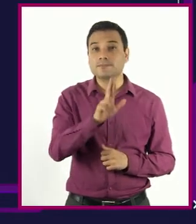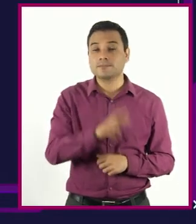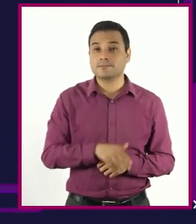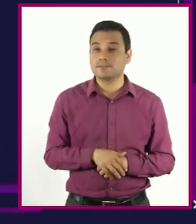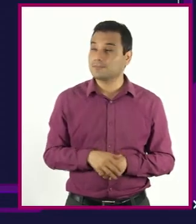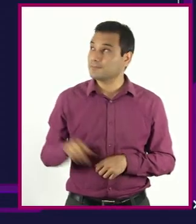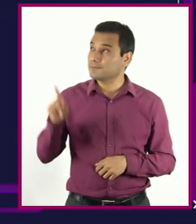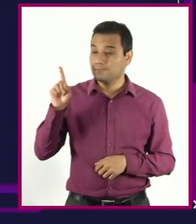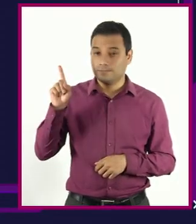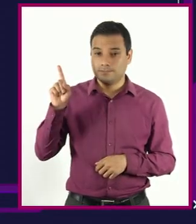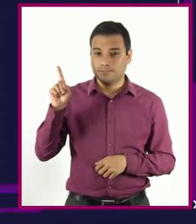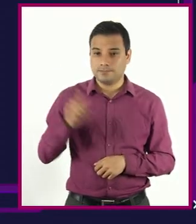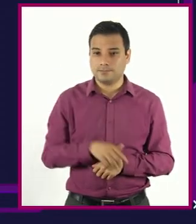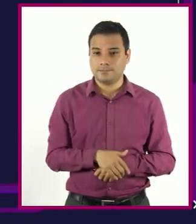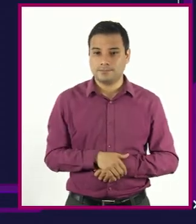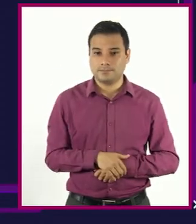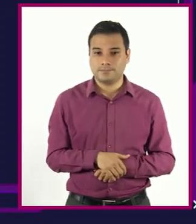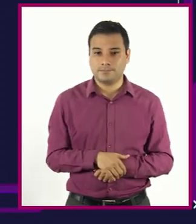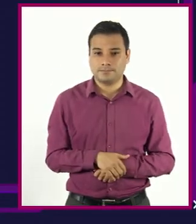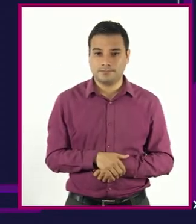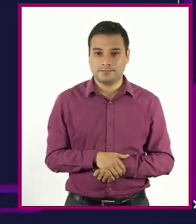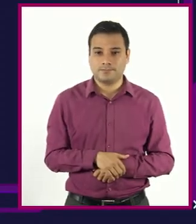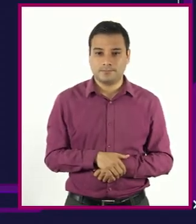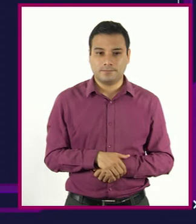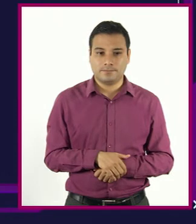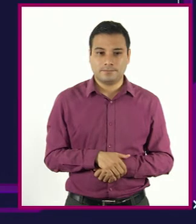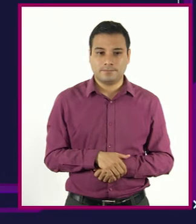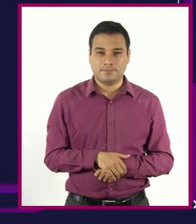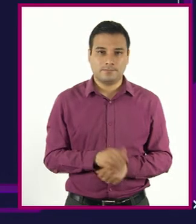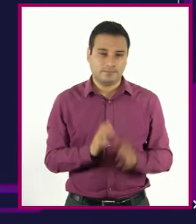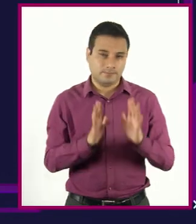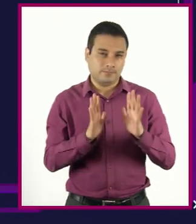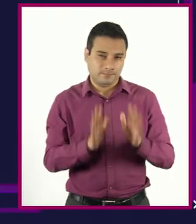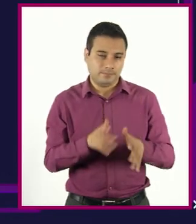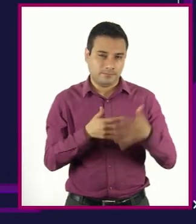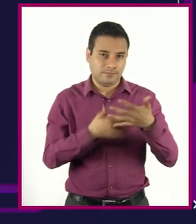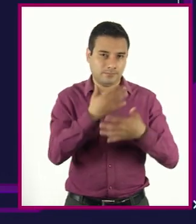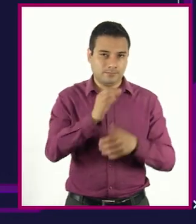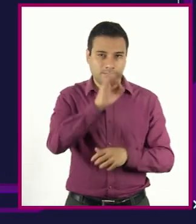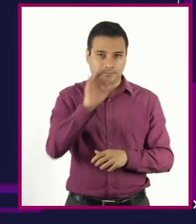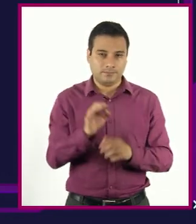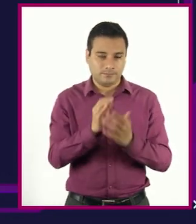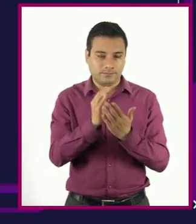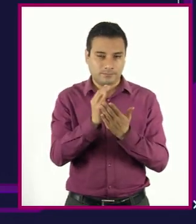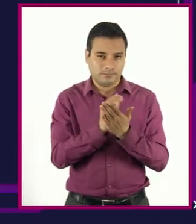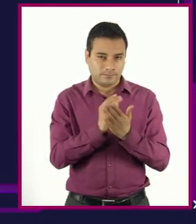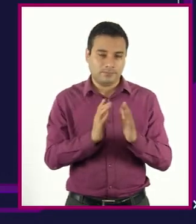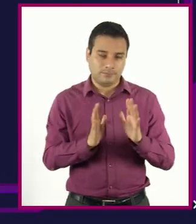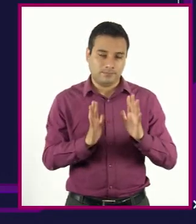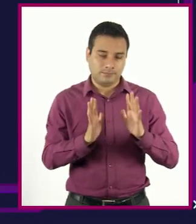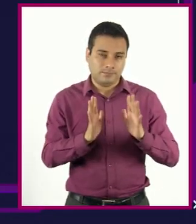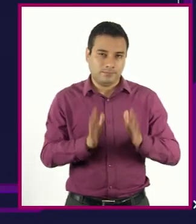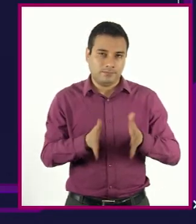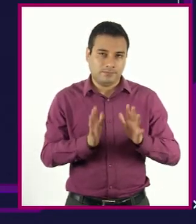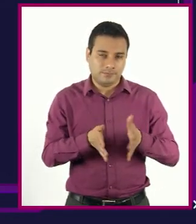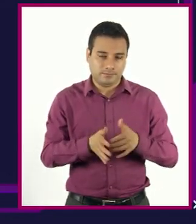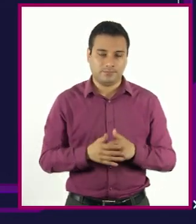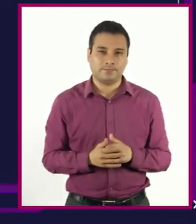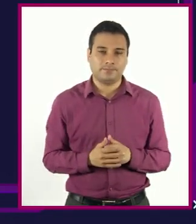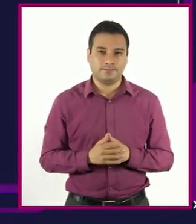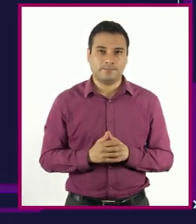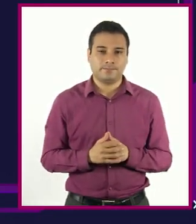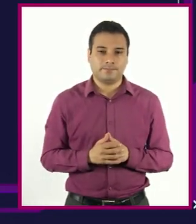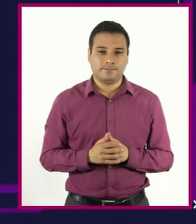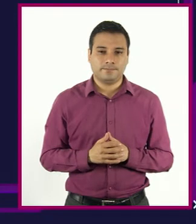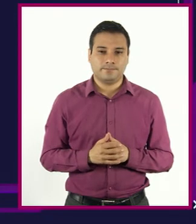el precio menos un 15% de descuento. El resultado es 4.080 pesos,